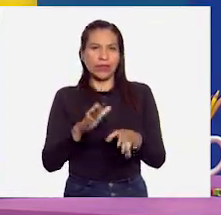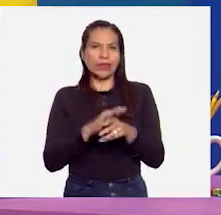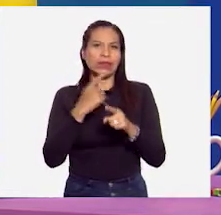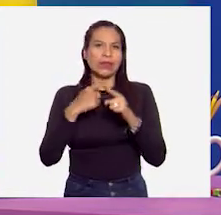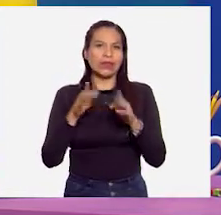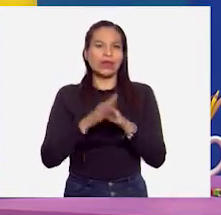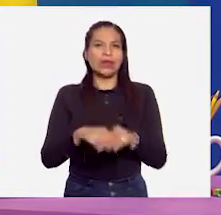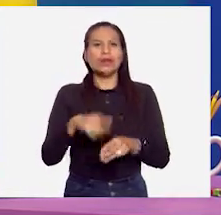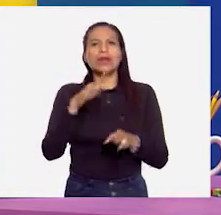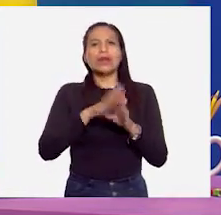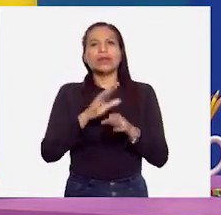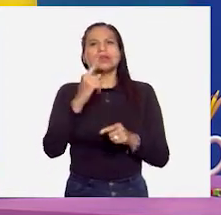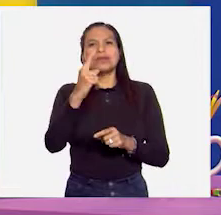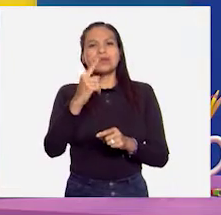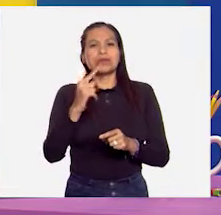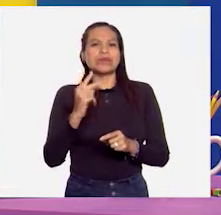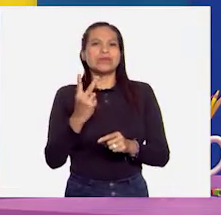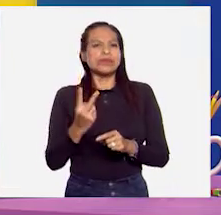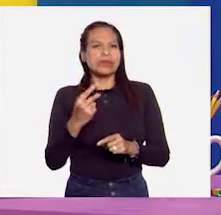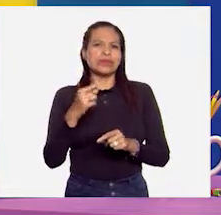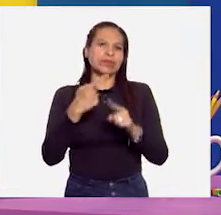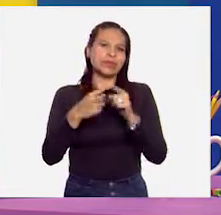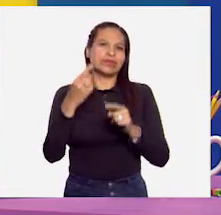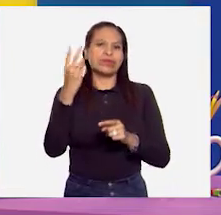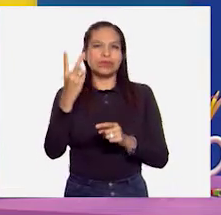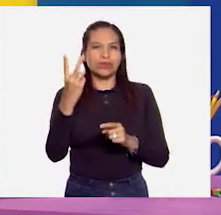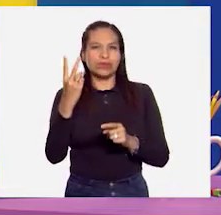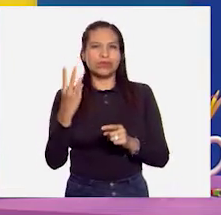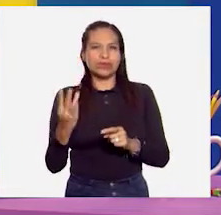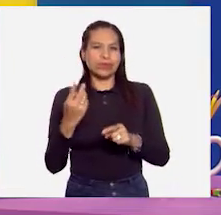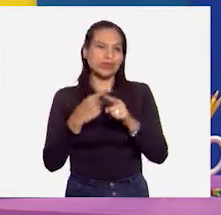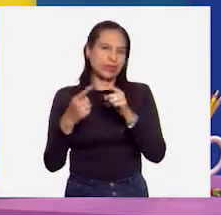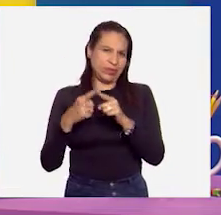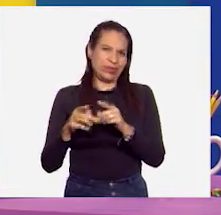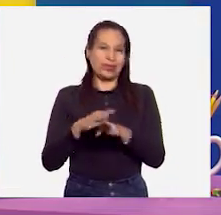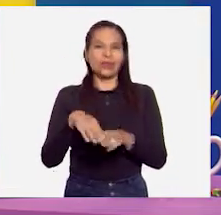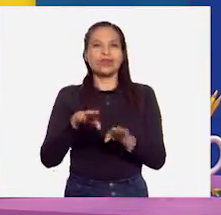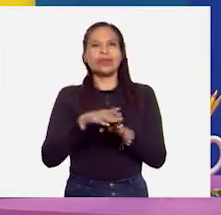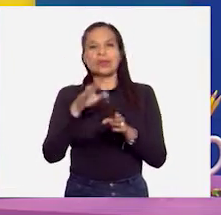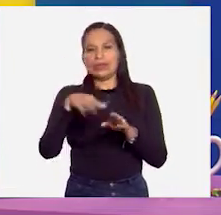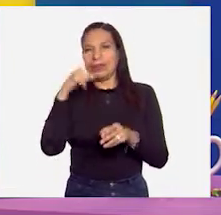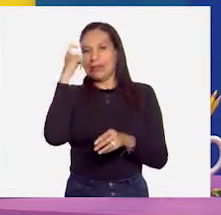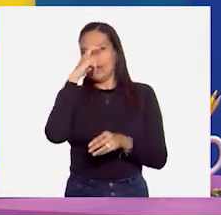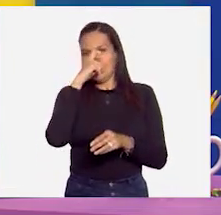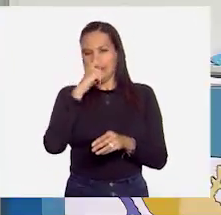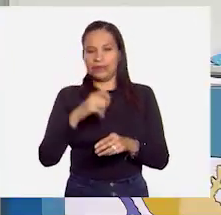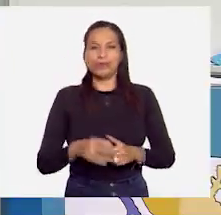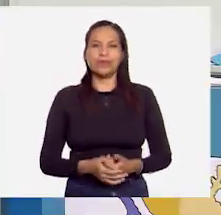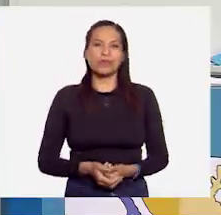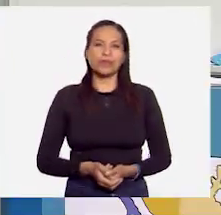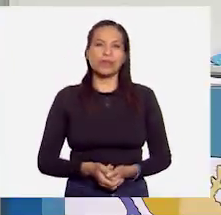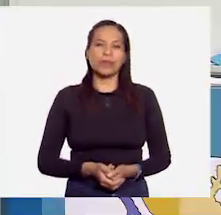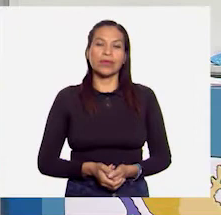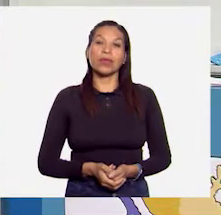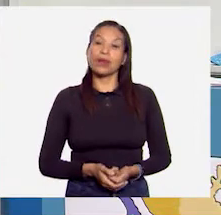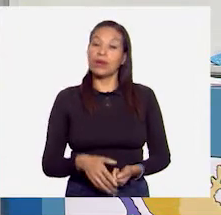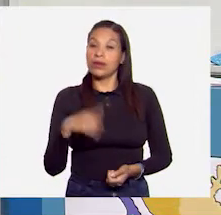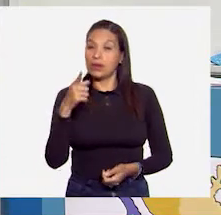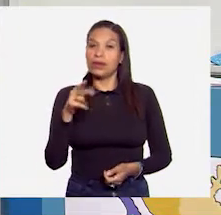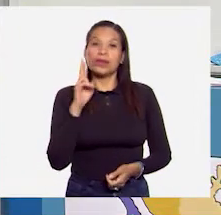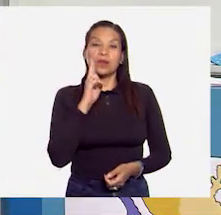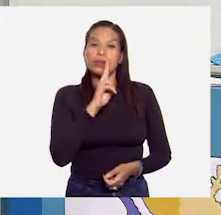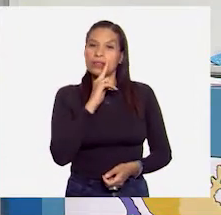los quebrados, pero de cabeza, que me doy porque son un poquitito complicados. Pues tengo una